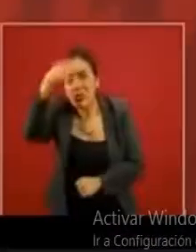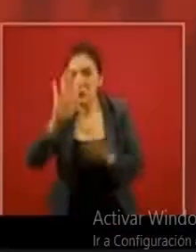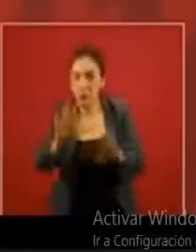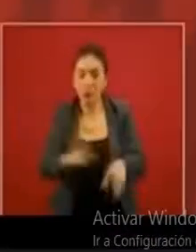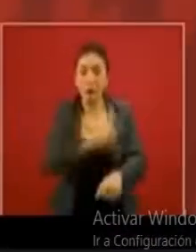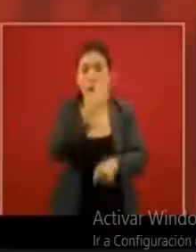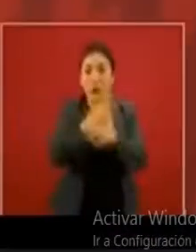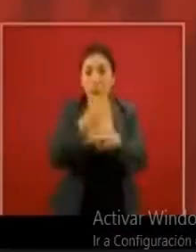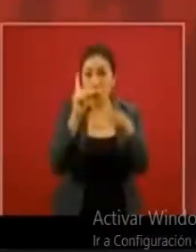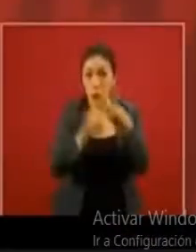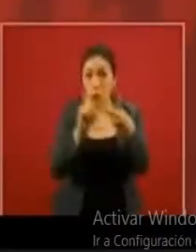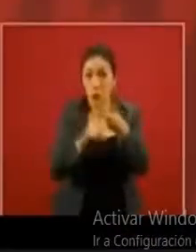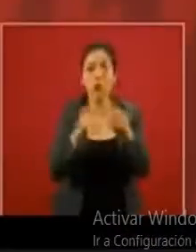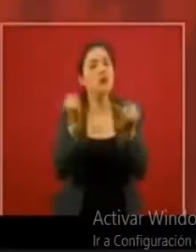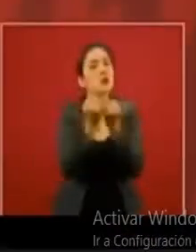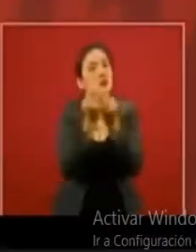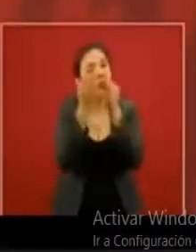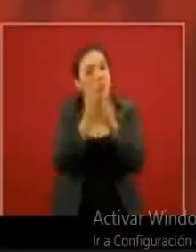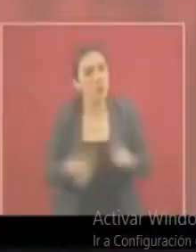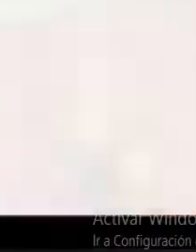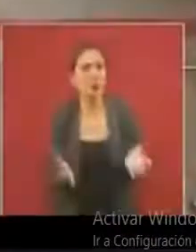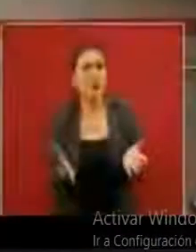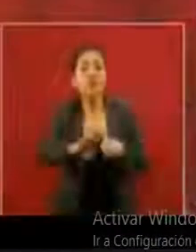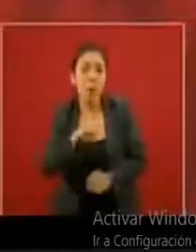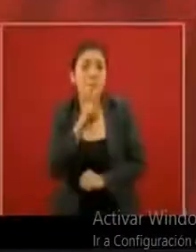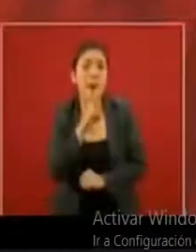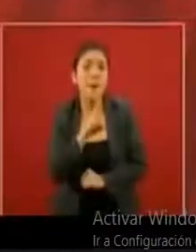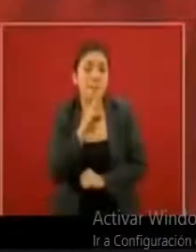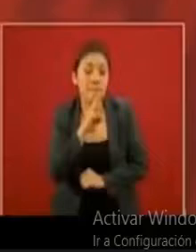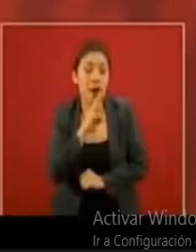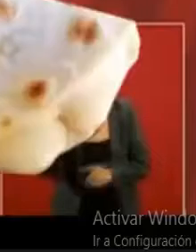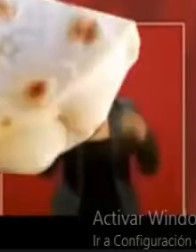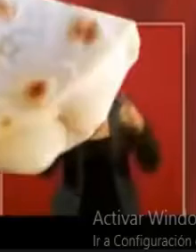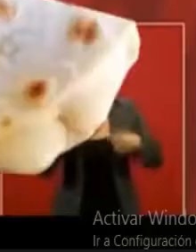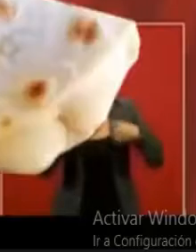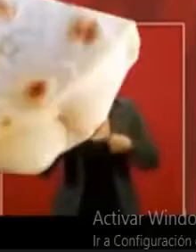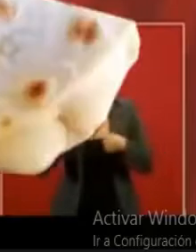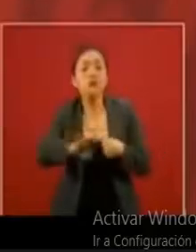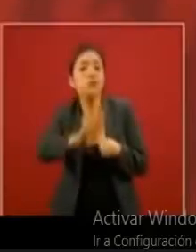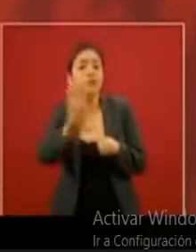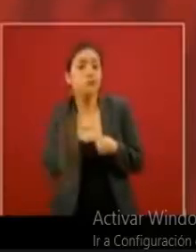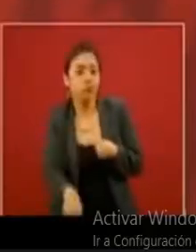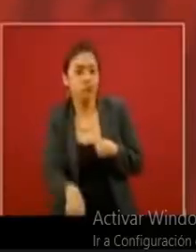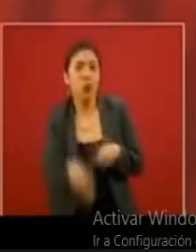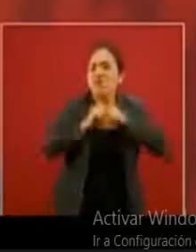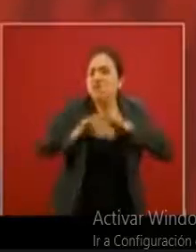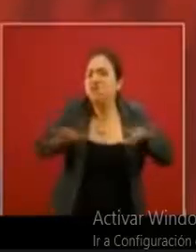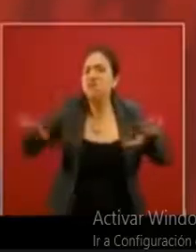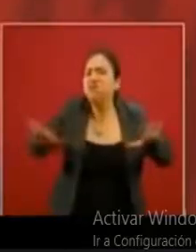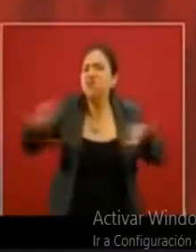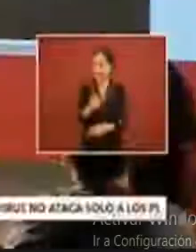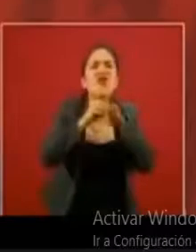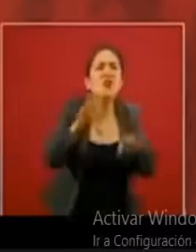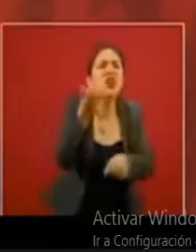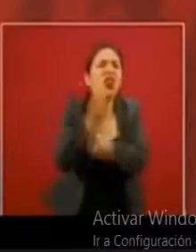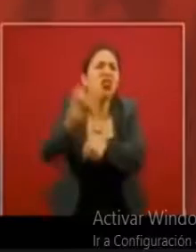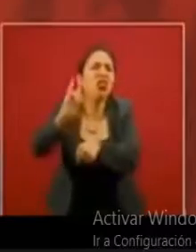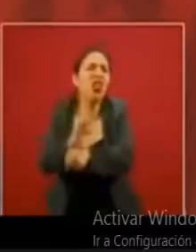Me parece también importante de comentar. Es que mi mamá ve de quesadillas de perros y caca cuando hay